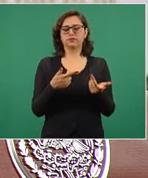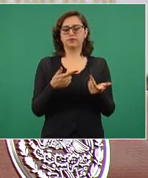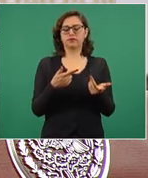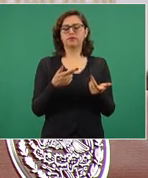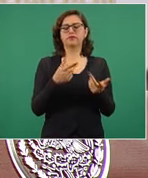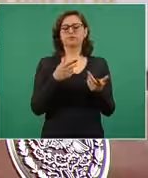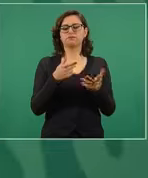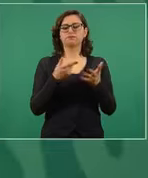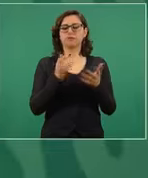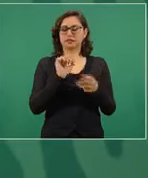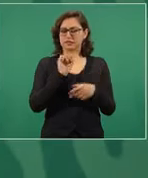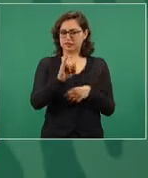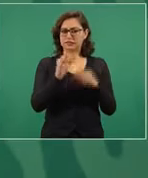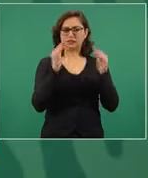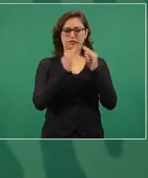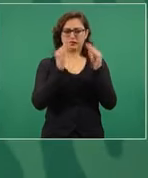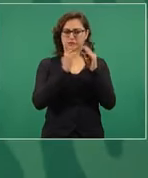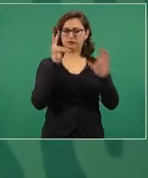migratorios,